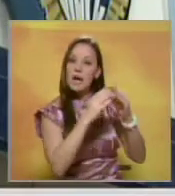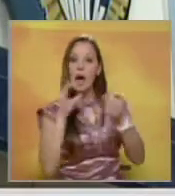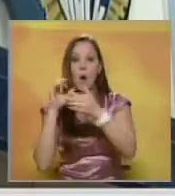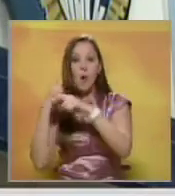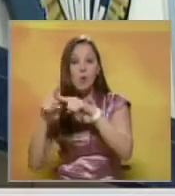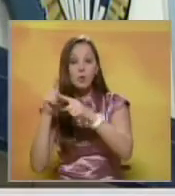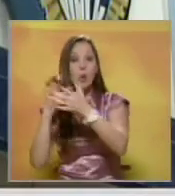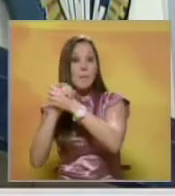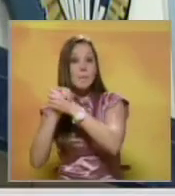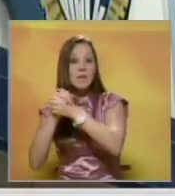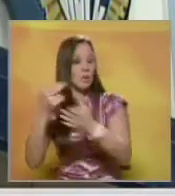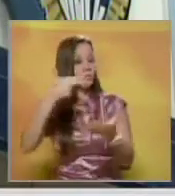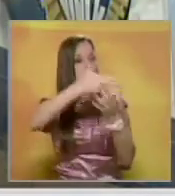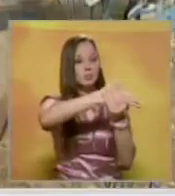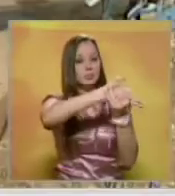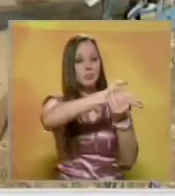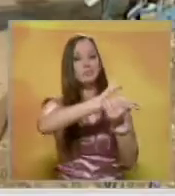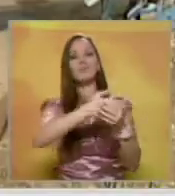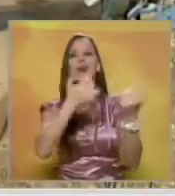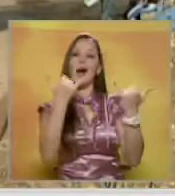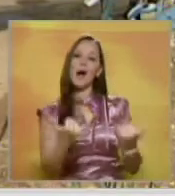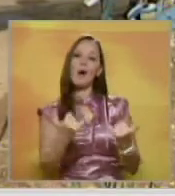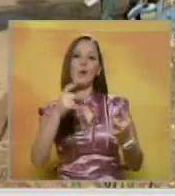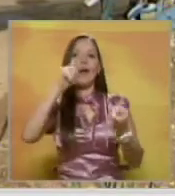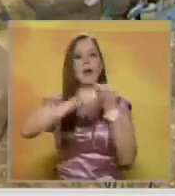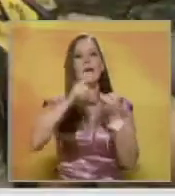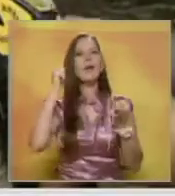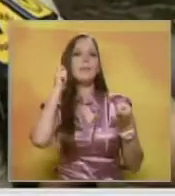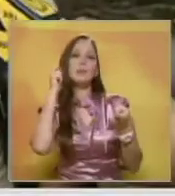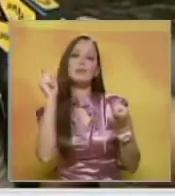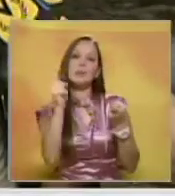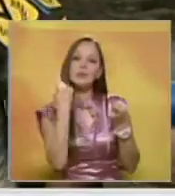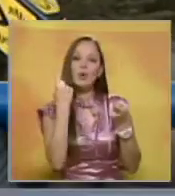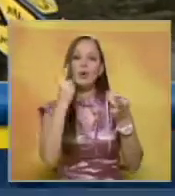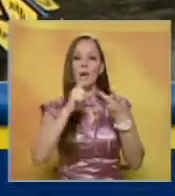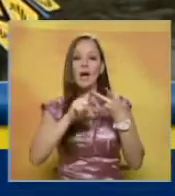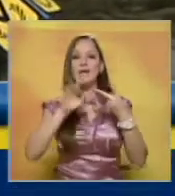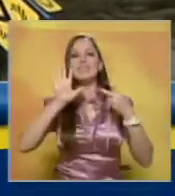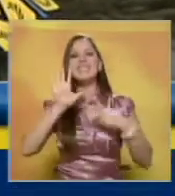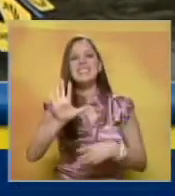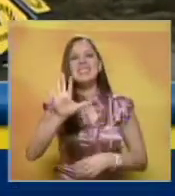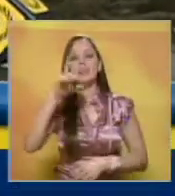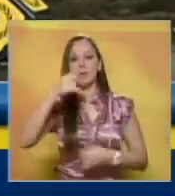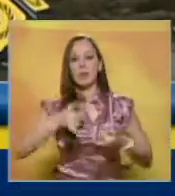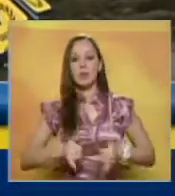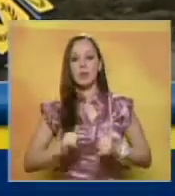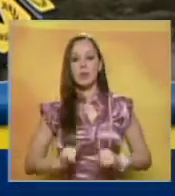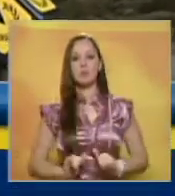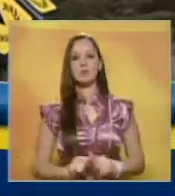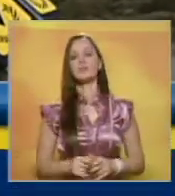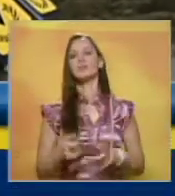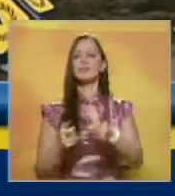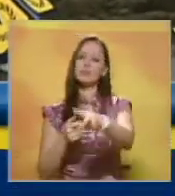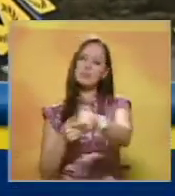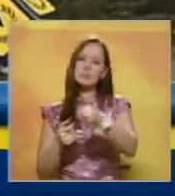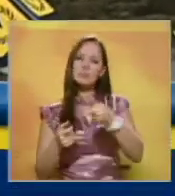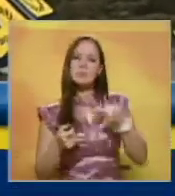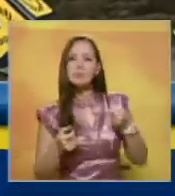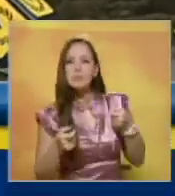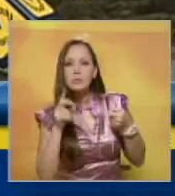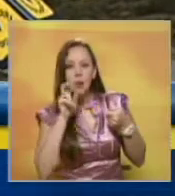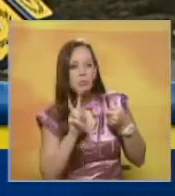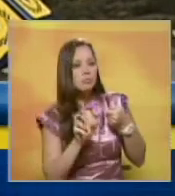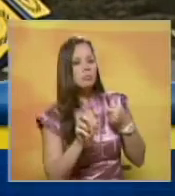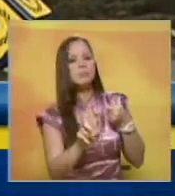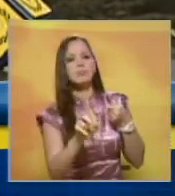de la infancia. Deja esposa y 5 hijos. Llegó, tocó la puerta y él salió a abrir la puerta y